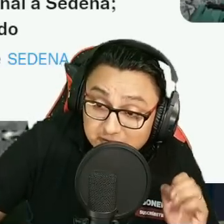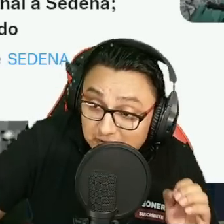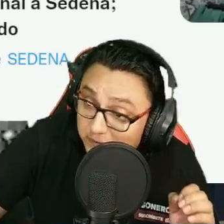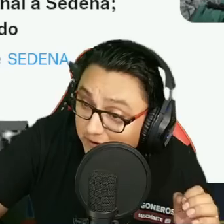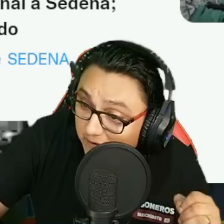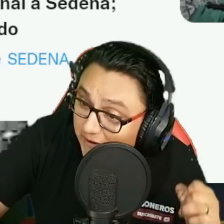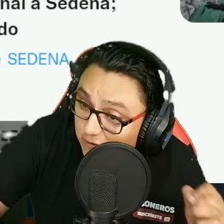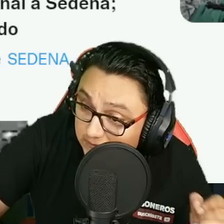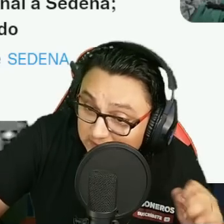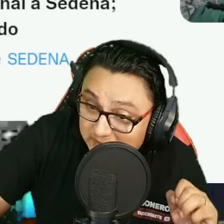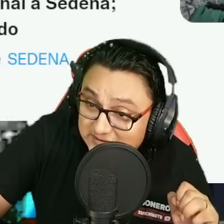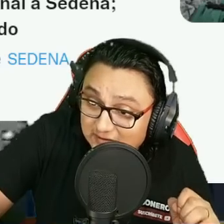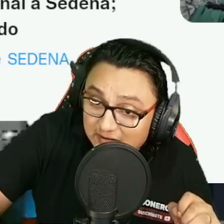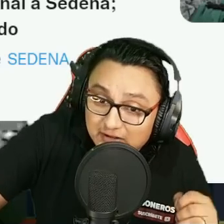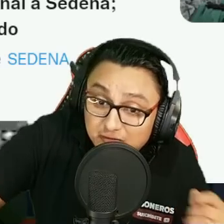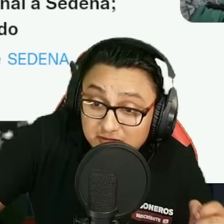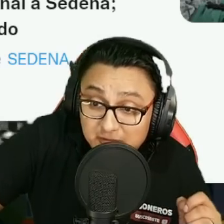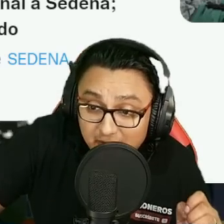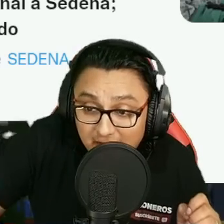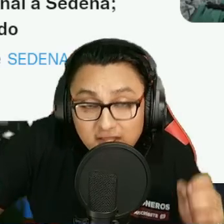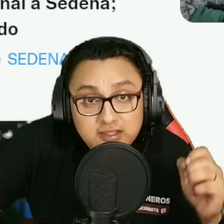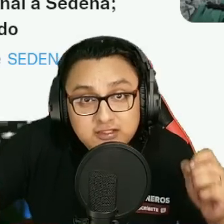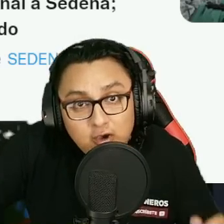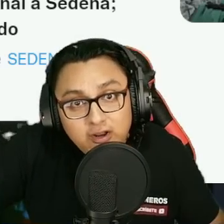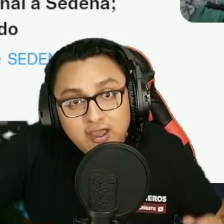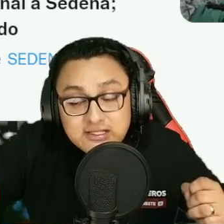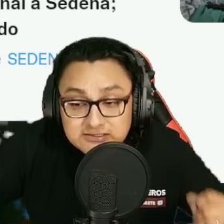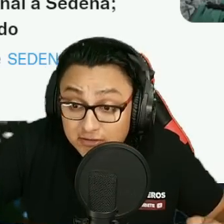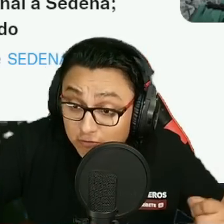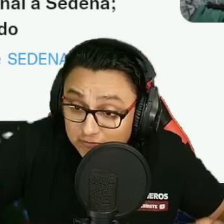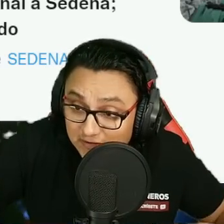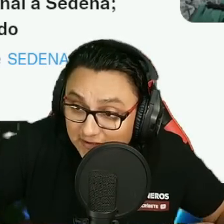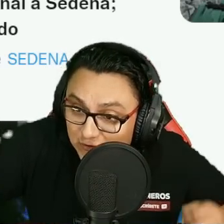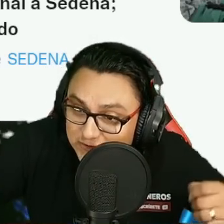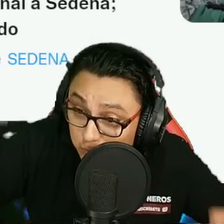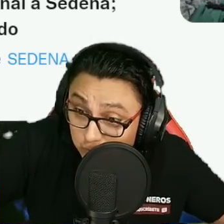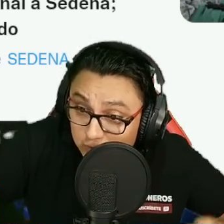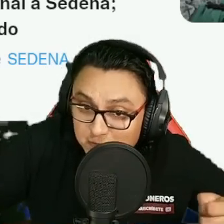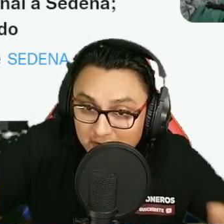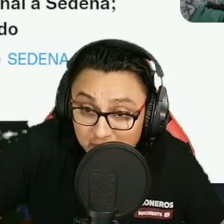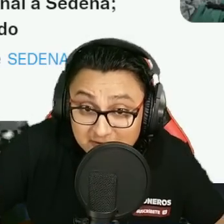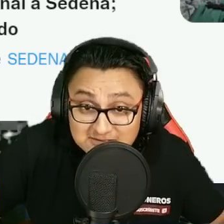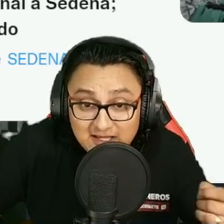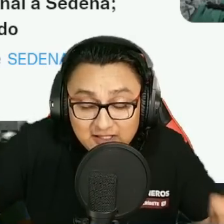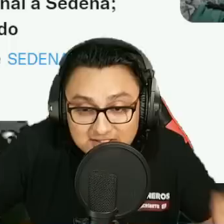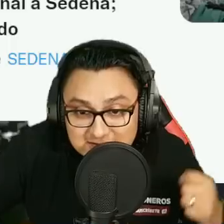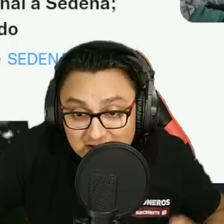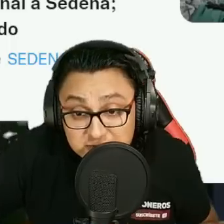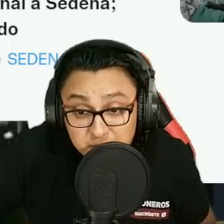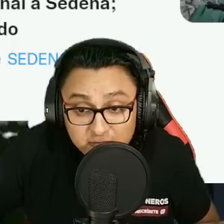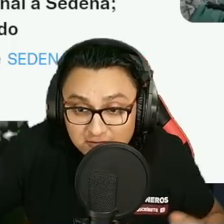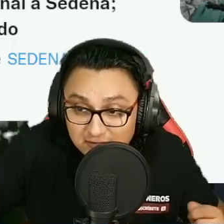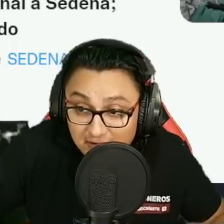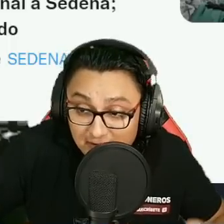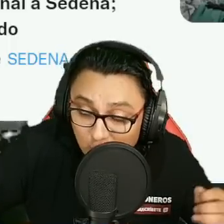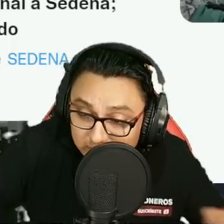en contra del gobierno, en contra del presidente, en contra de Morena y ahora hasta en contra de los adultos mayores. Este es el